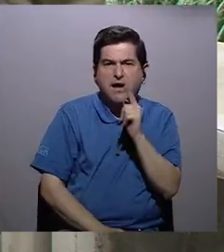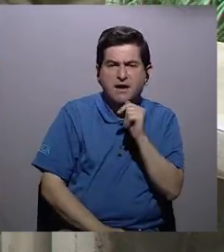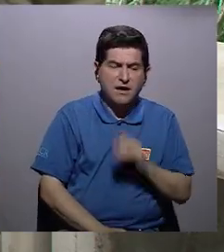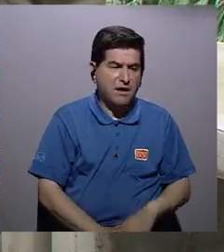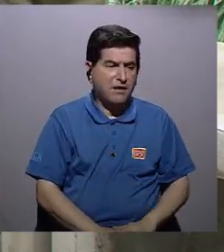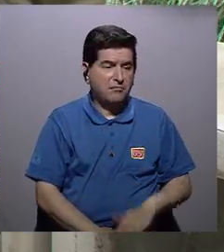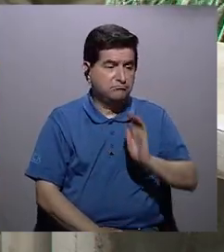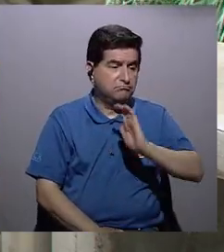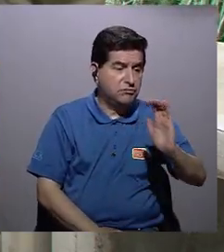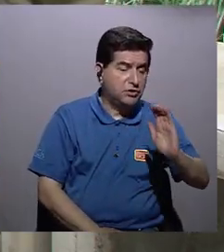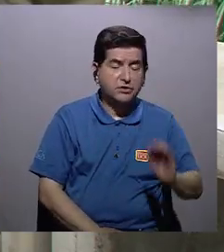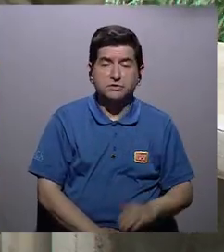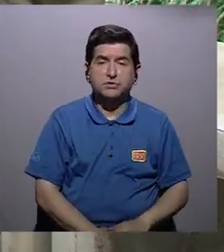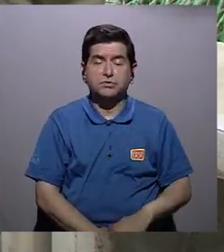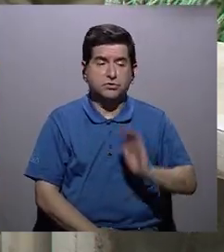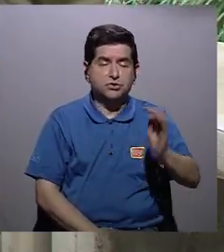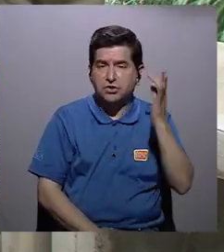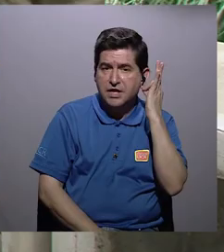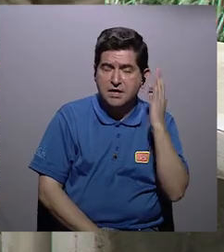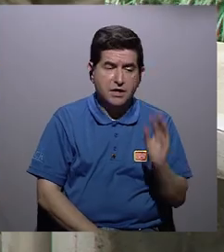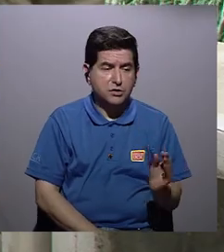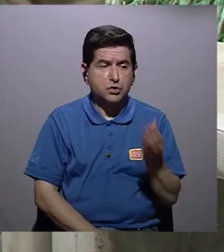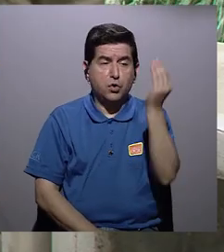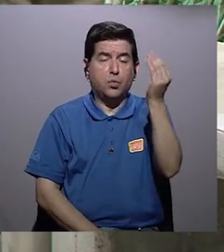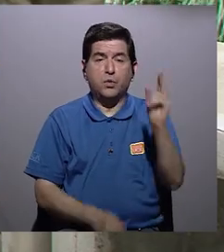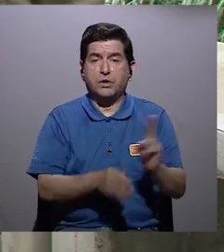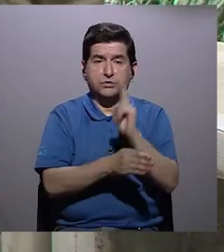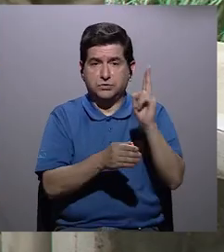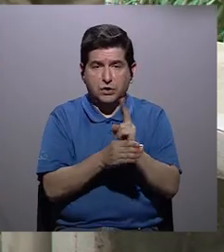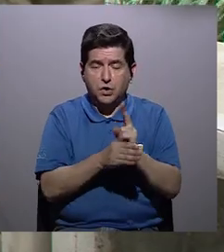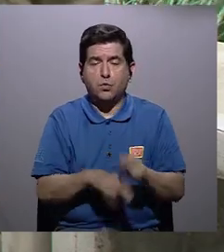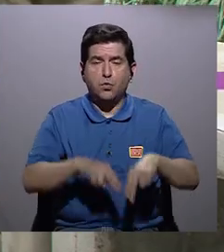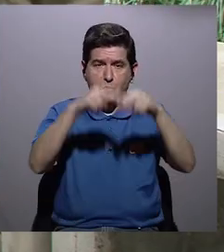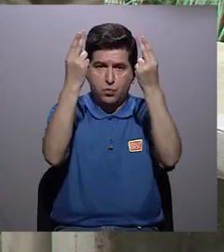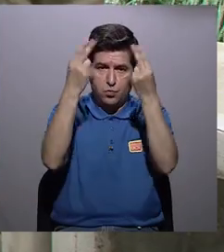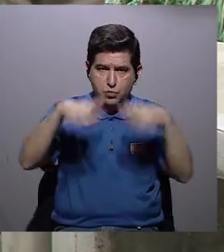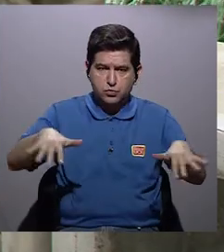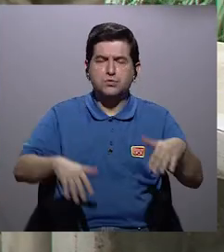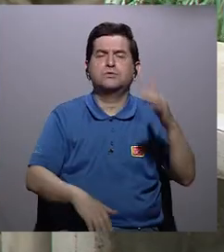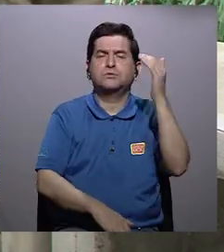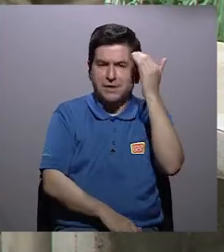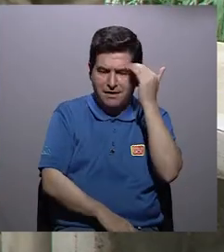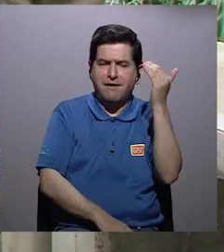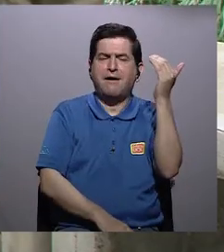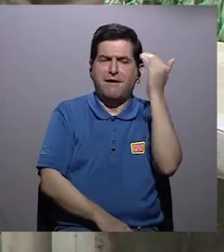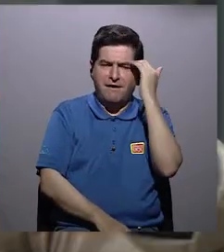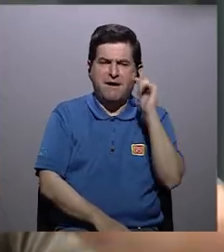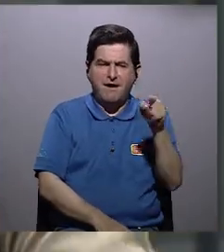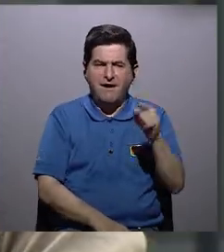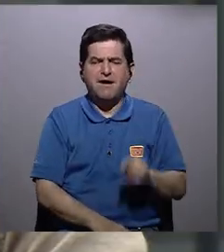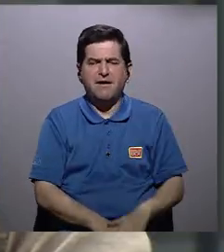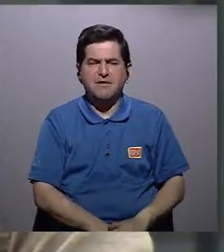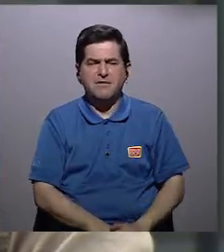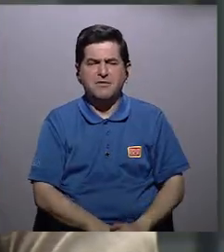a los chicos y las chicas en el uso de la internet, que las saben en qué página